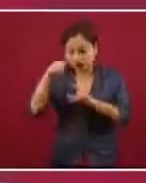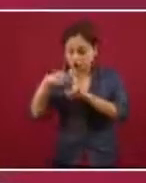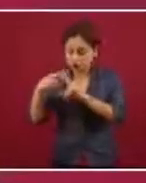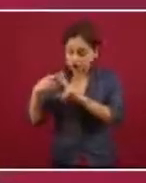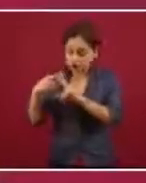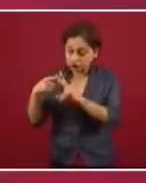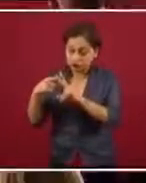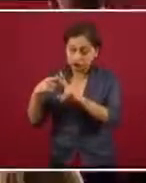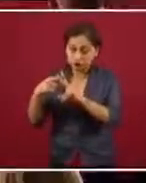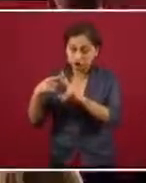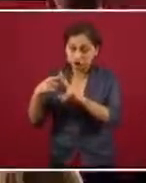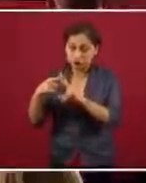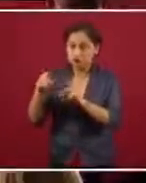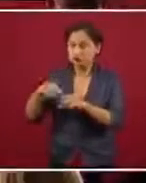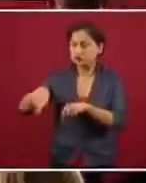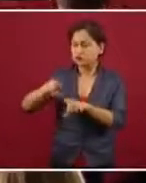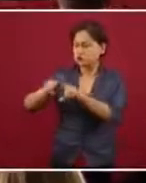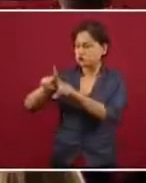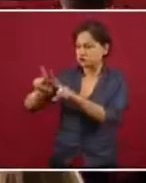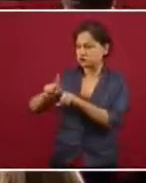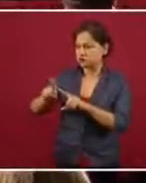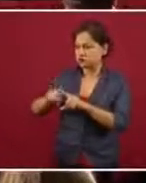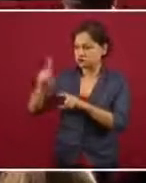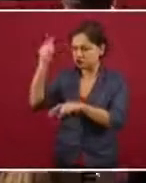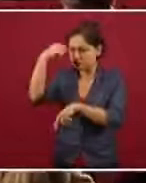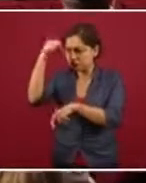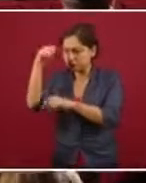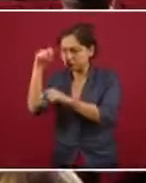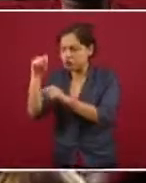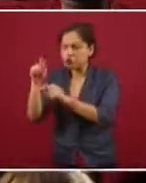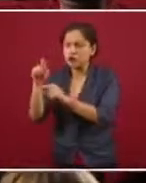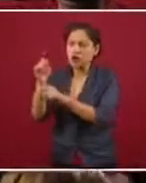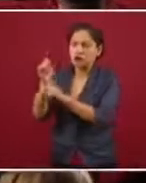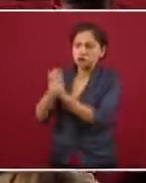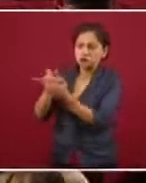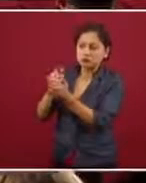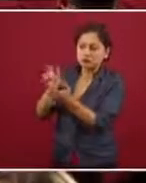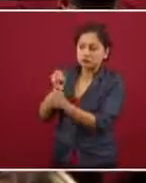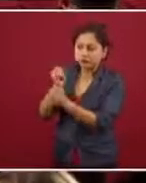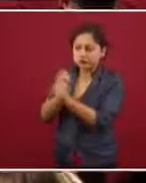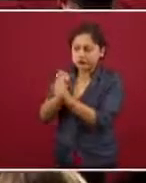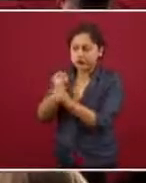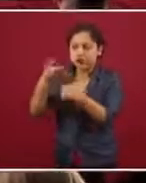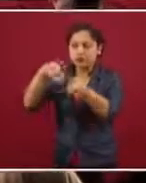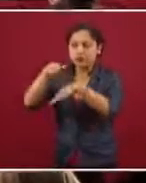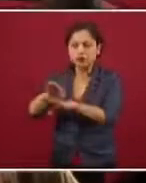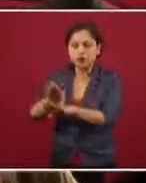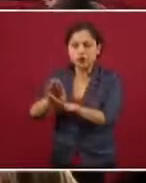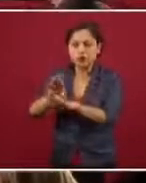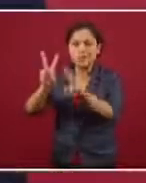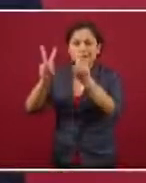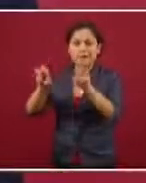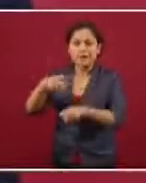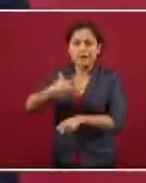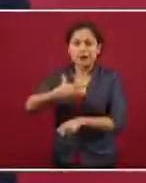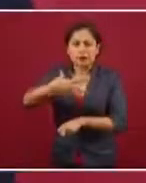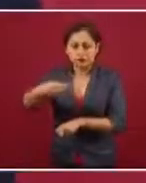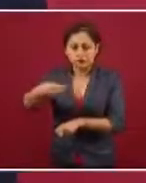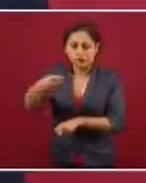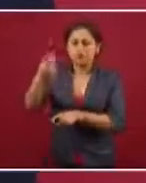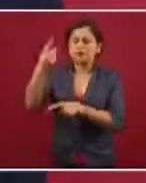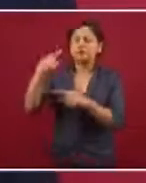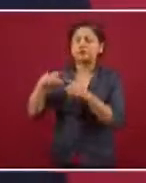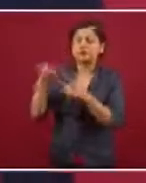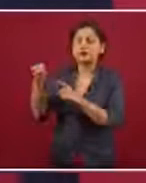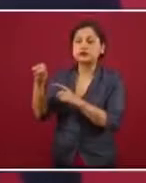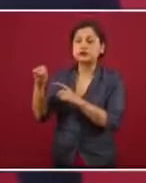Existe todo un campo científico de modelación matemática de las enfermedades infecciosas y se puede calcular que